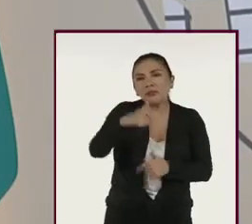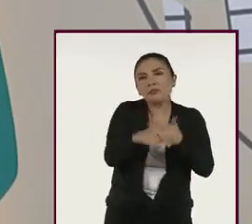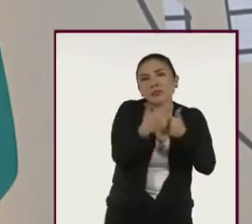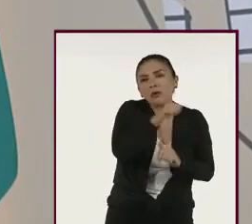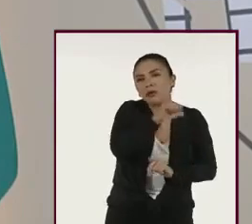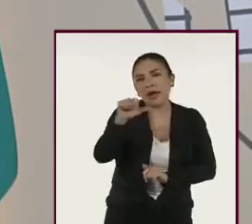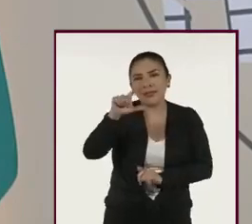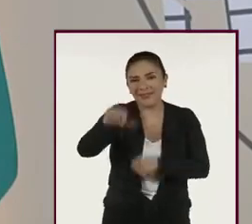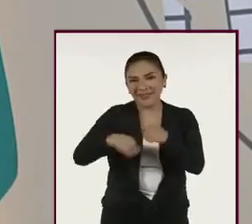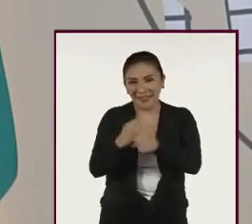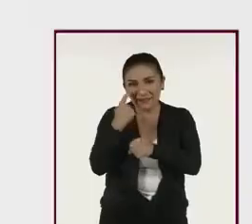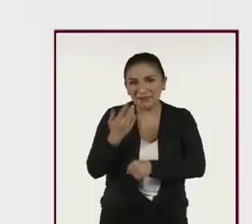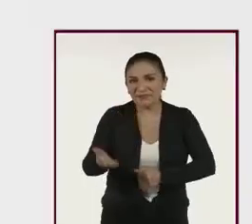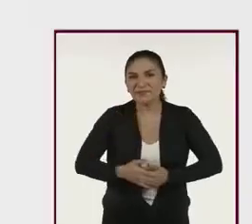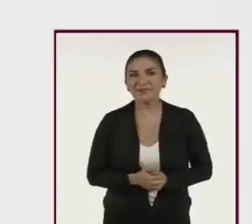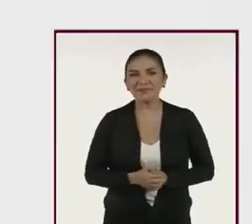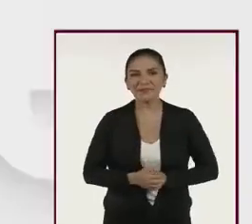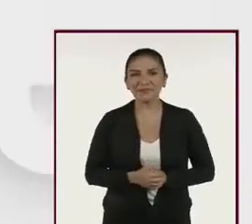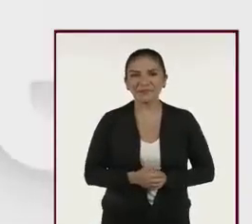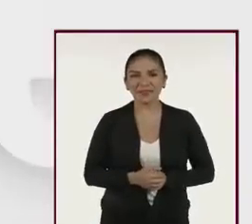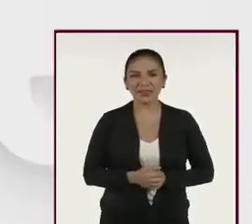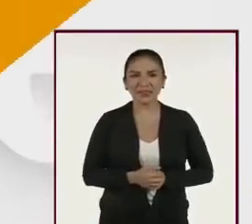y 17 años.